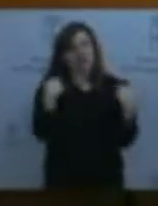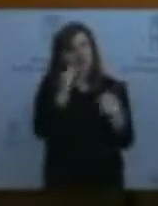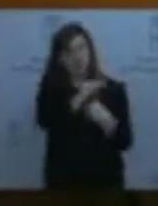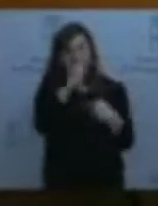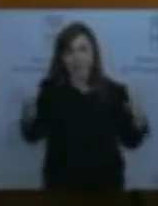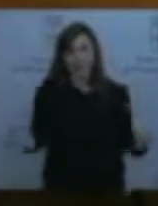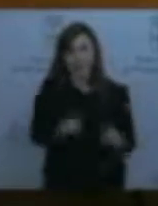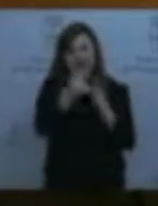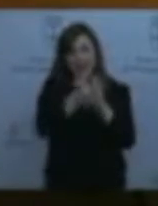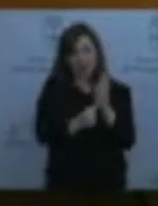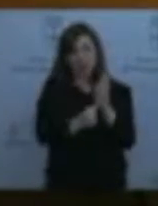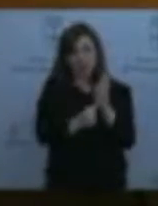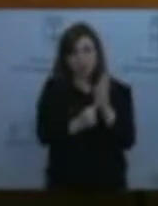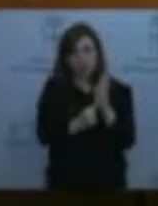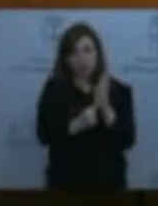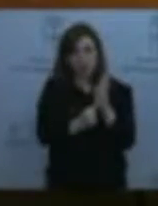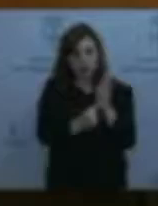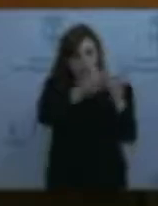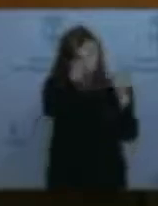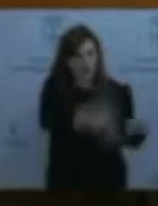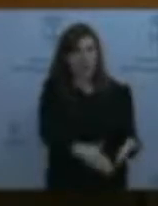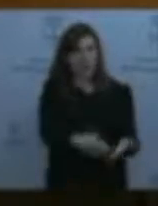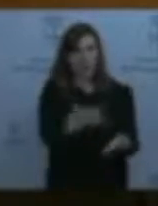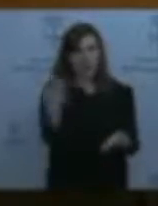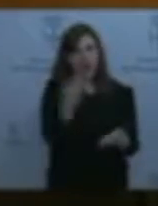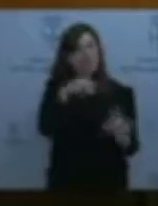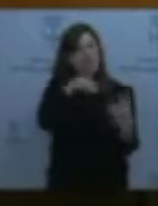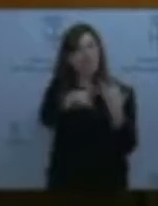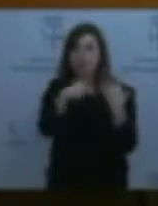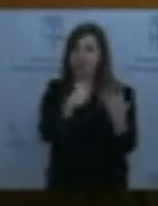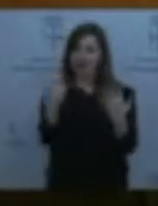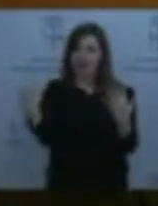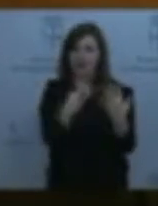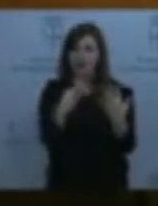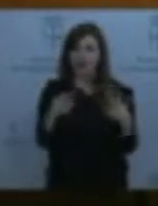estos datos que debe a la transparencia y a la sociedad asturiana. Gracias.